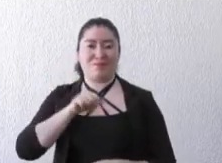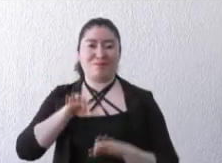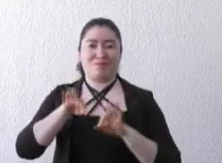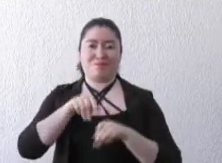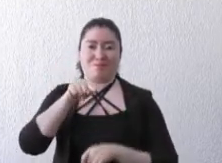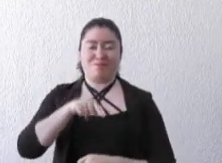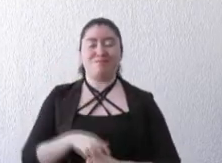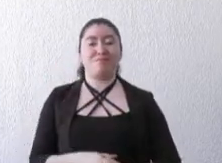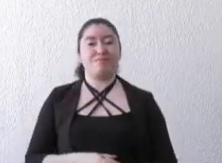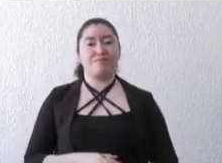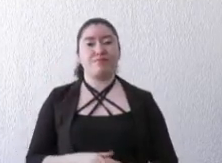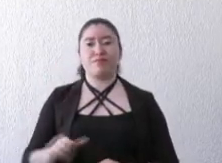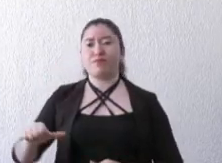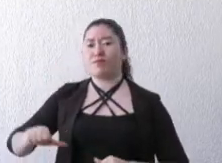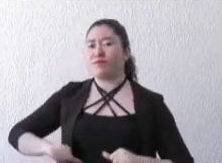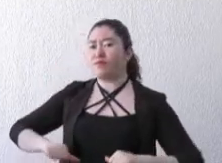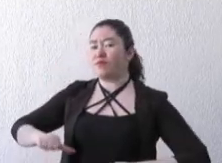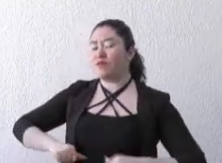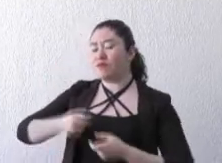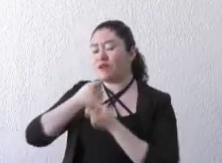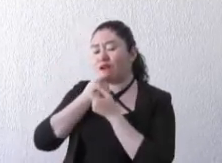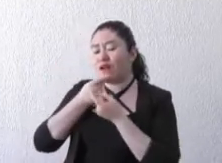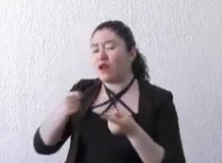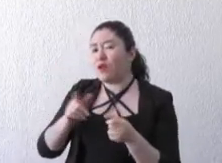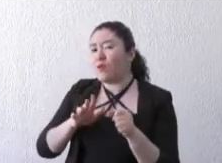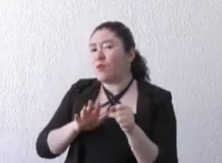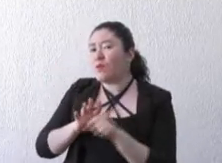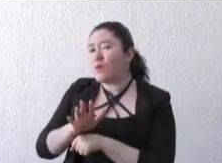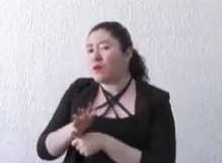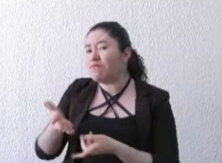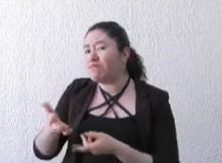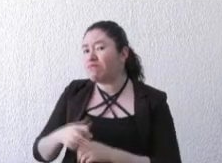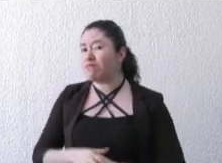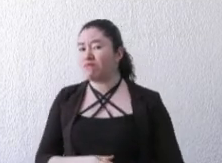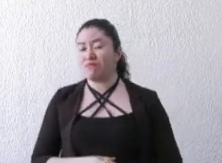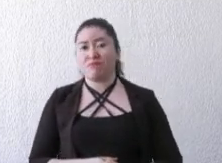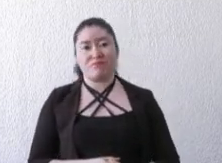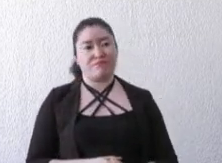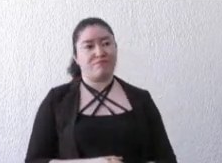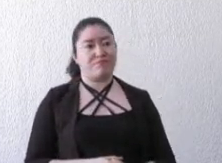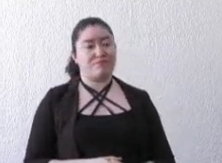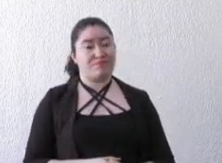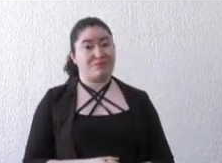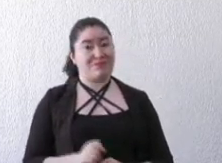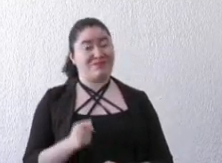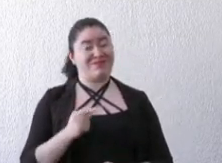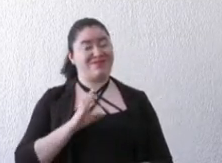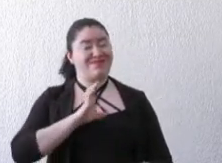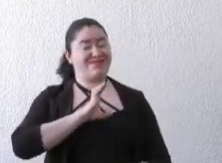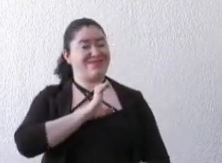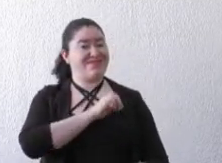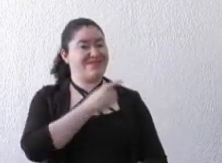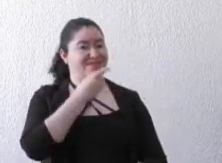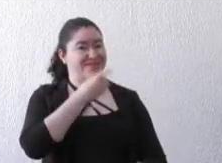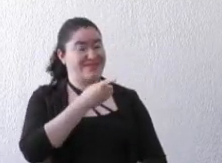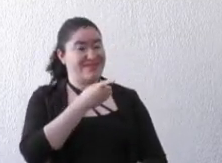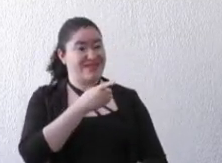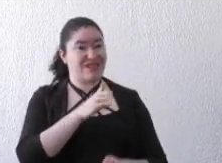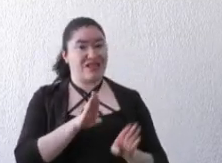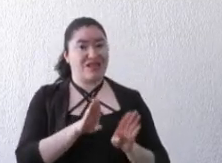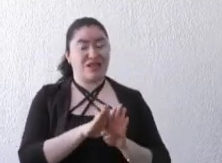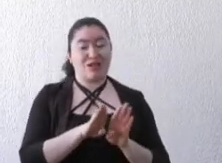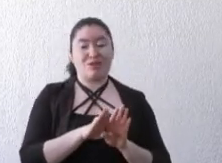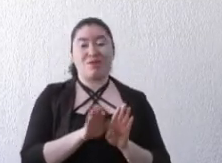de actividades pueden encontrar los niños aquí para entretenerse? Bueno, a mí me encanta decirte que para entretenerse no hay nada mejor